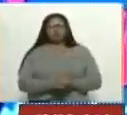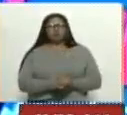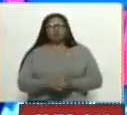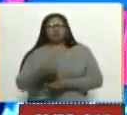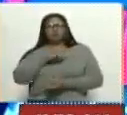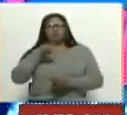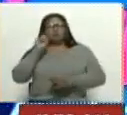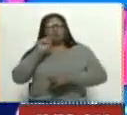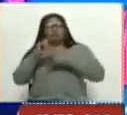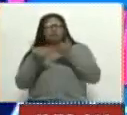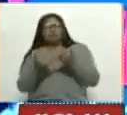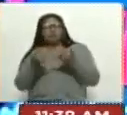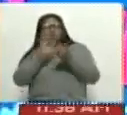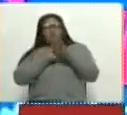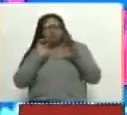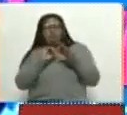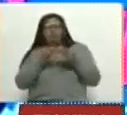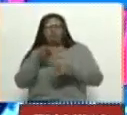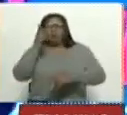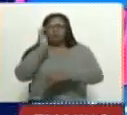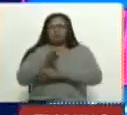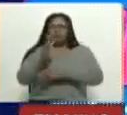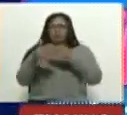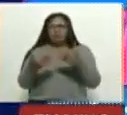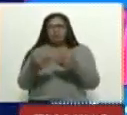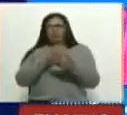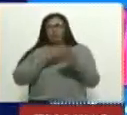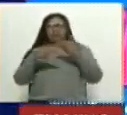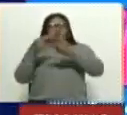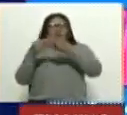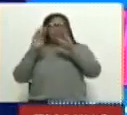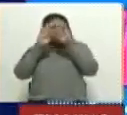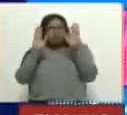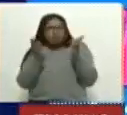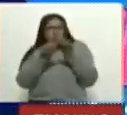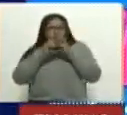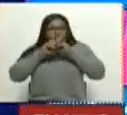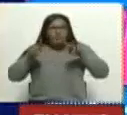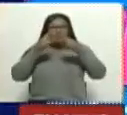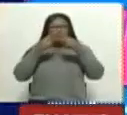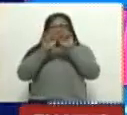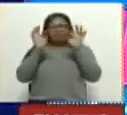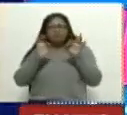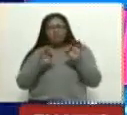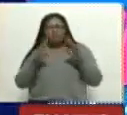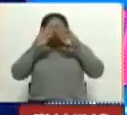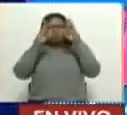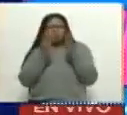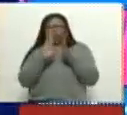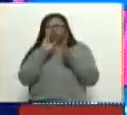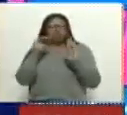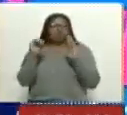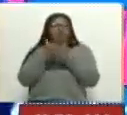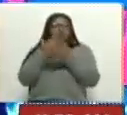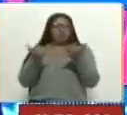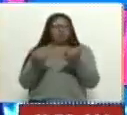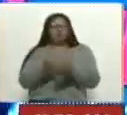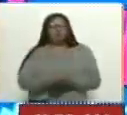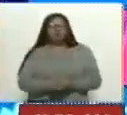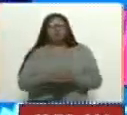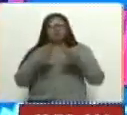necesidad la obligación de construir un mundo multipolar un mundo sin imperialismo un mundo donde